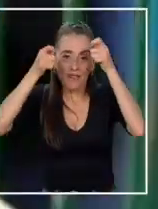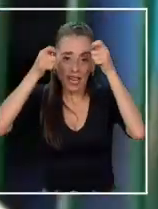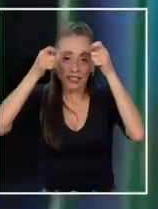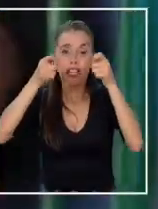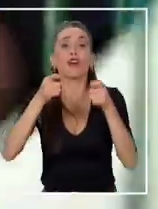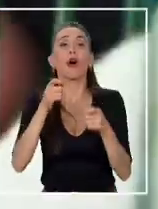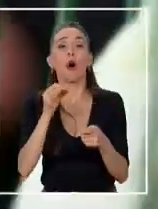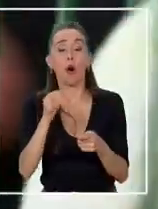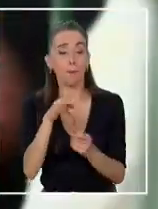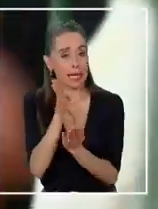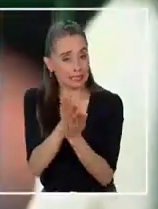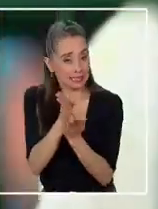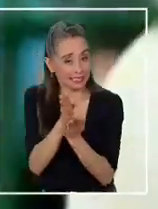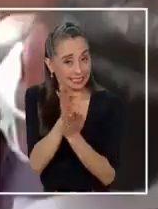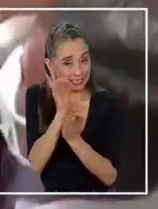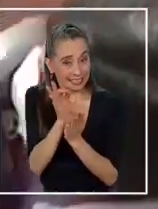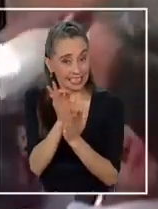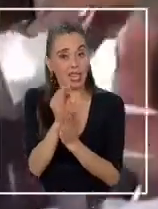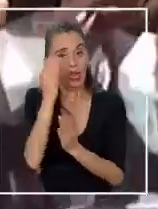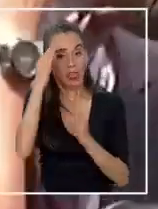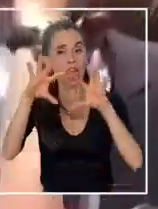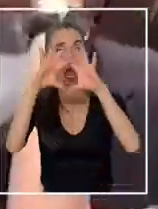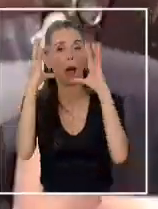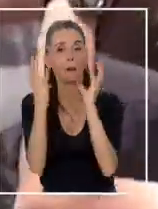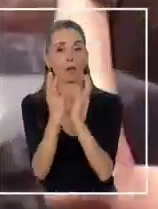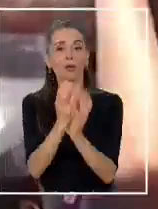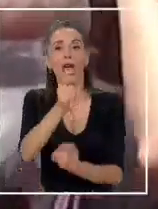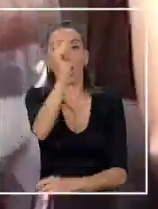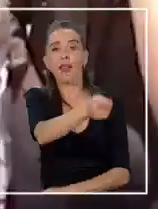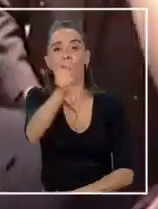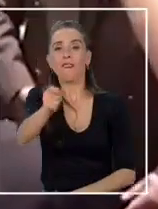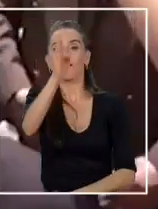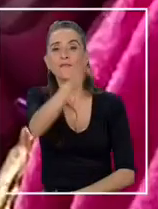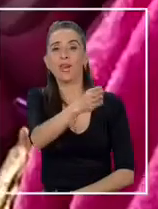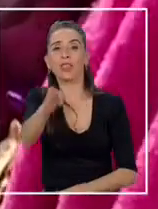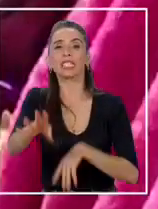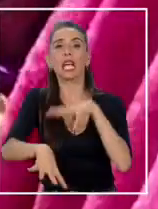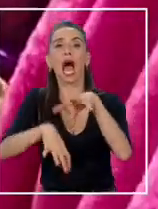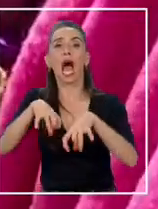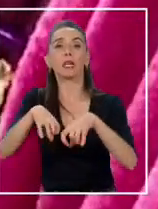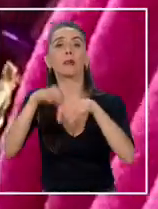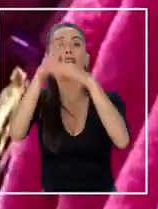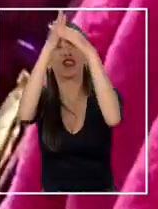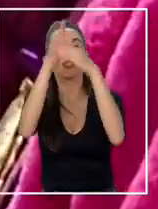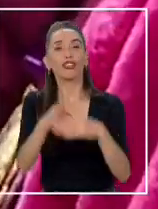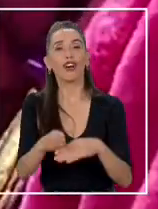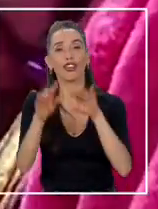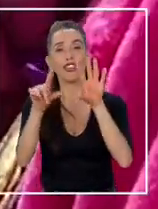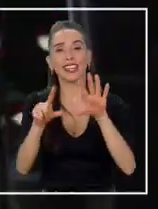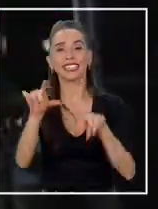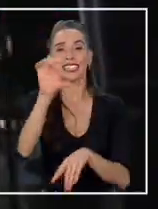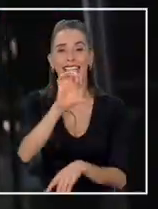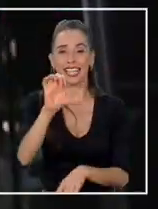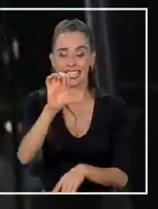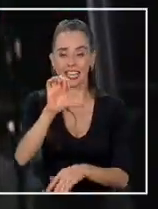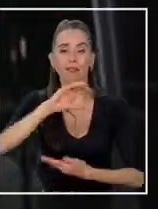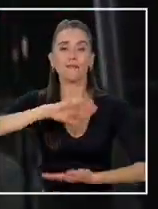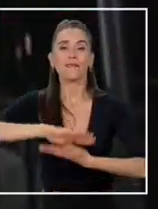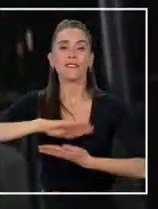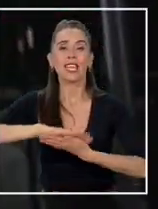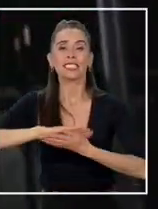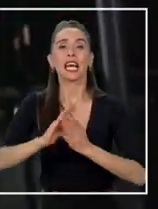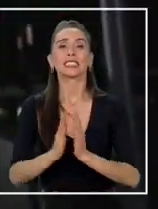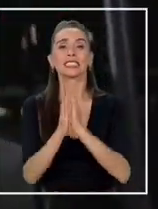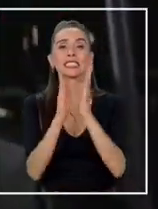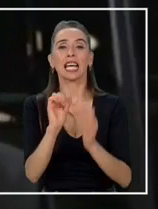o siendo aún más rigurosos, en el Día Mundial de Bendecir a los Animales, que se celebra cada 17 de enero en la festividad de